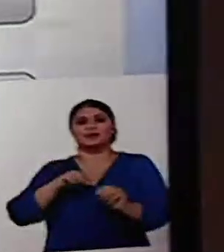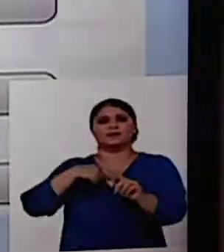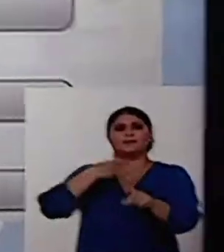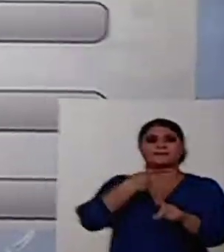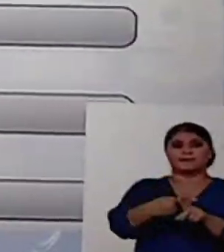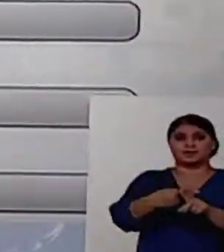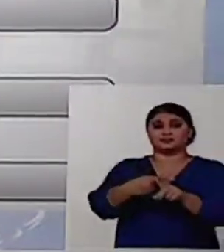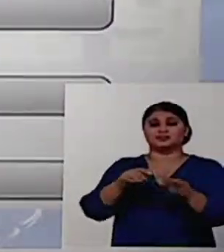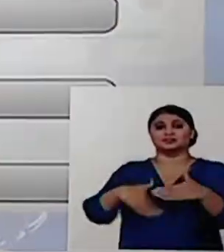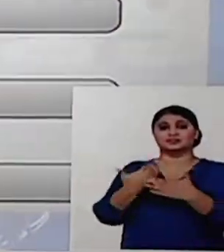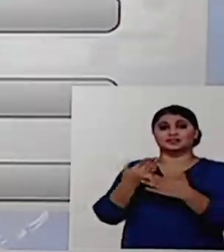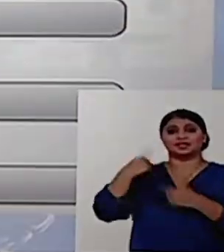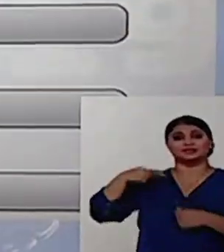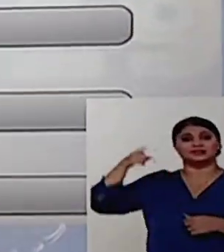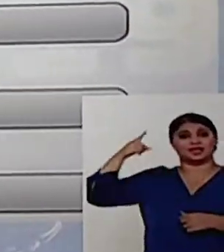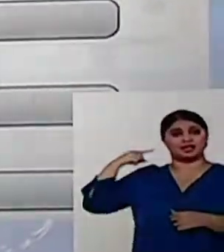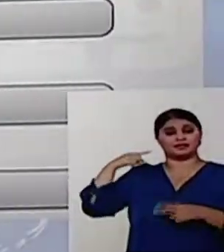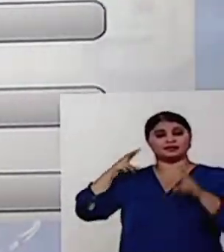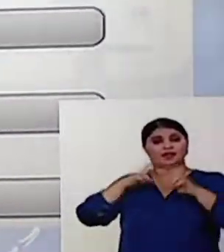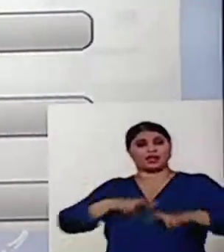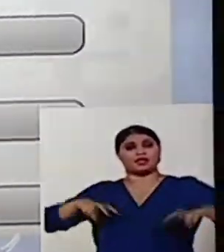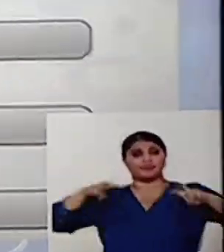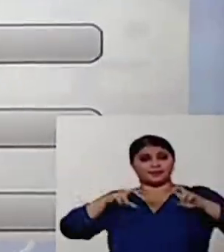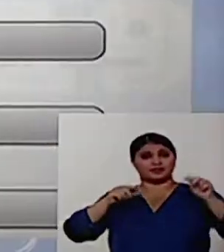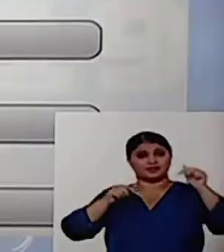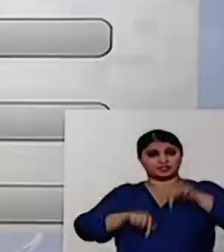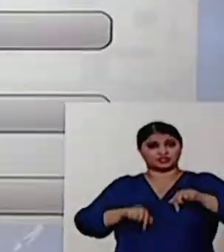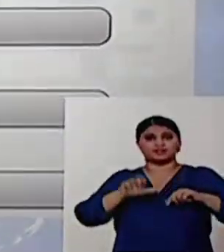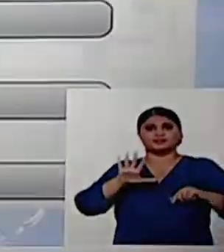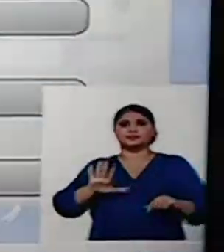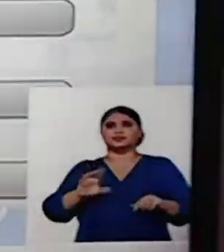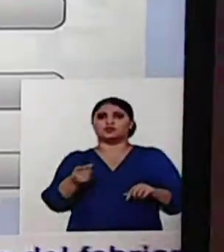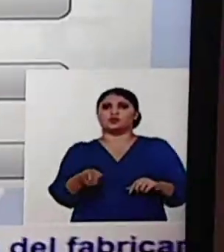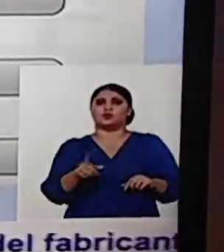de las muestras procesadas fuera de un